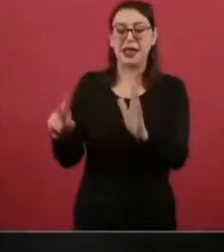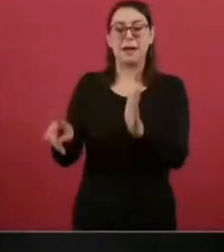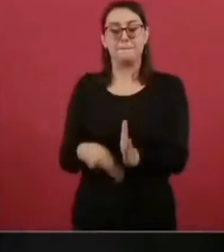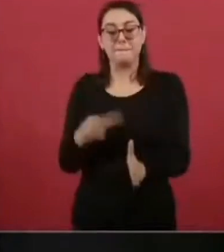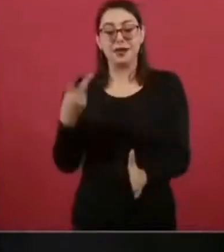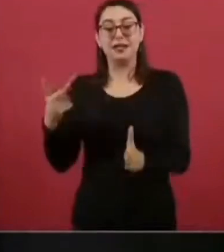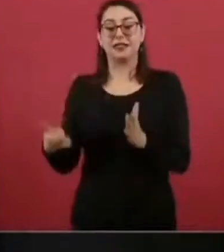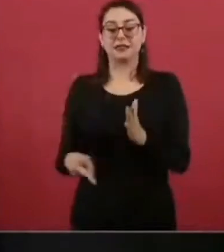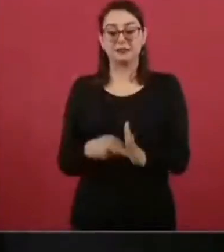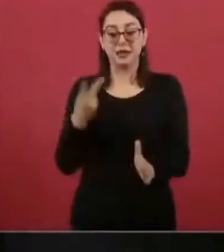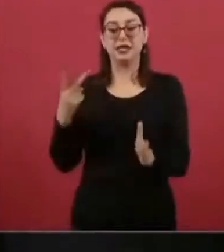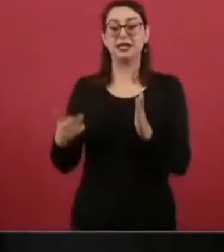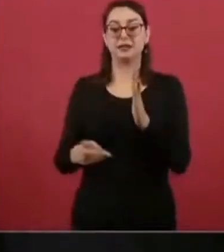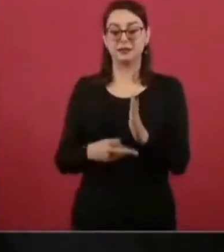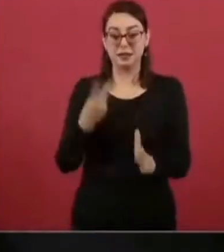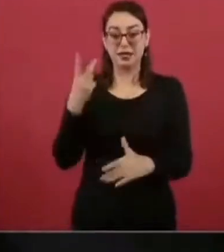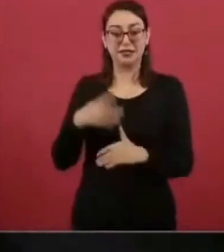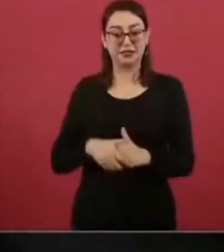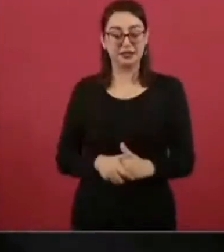es que la gente